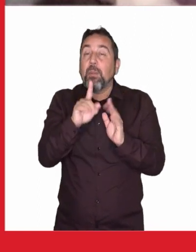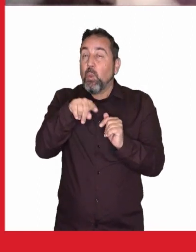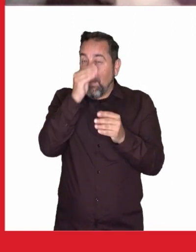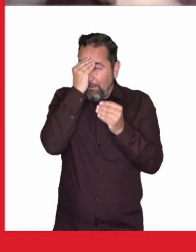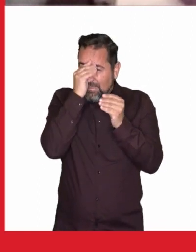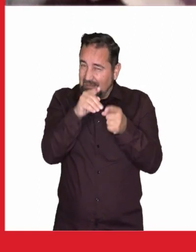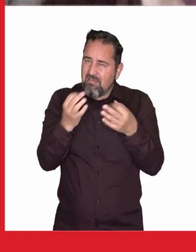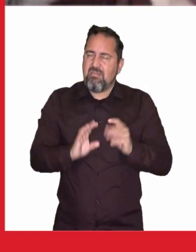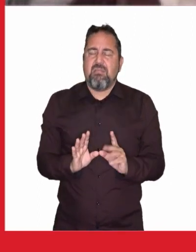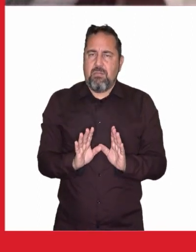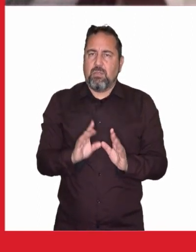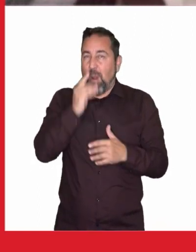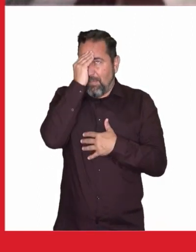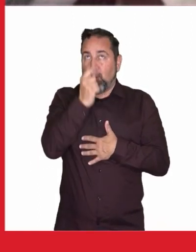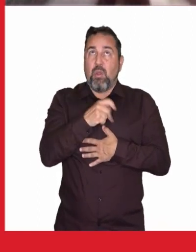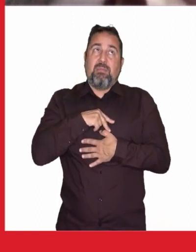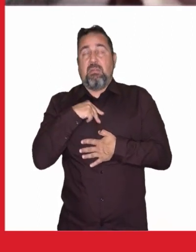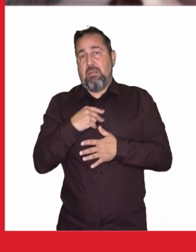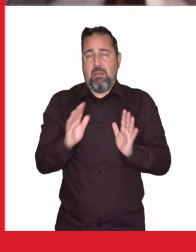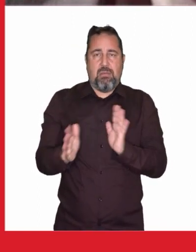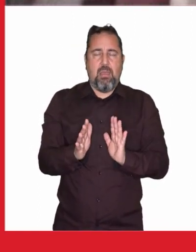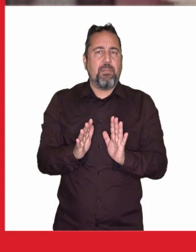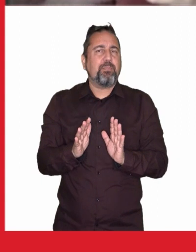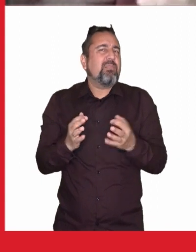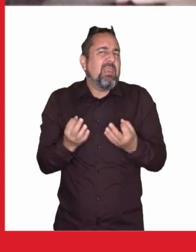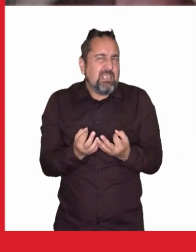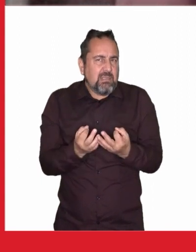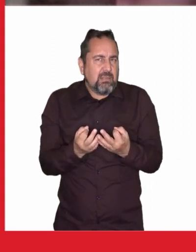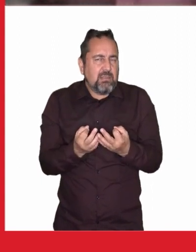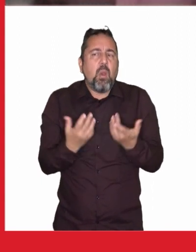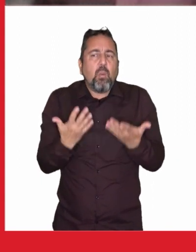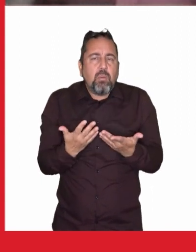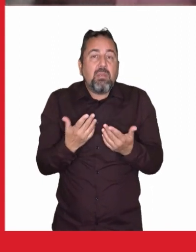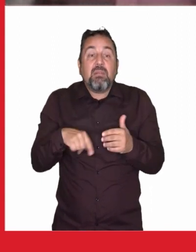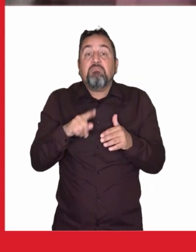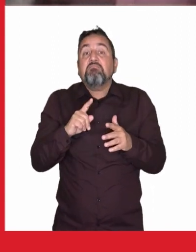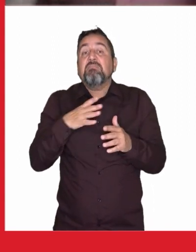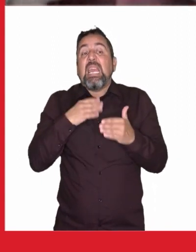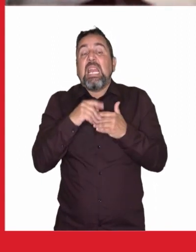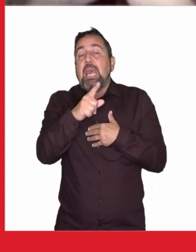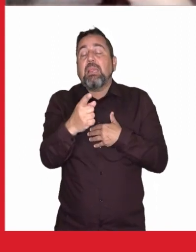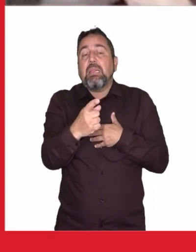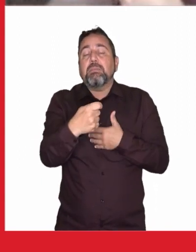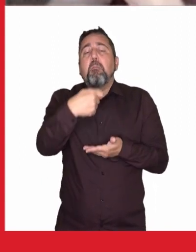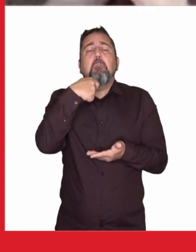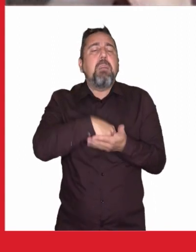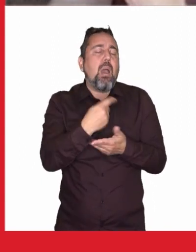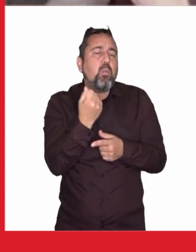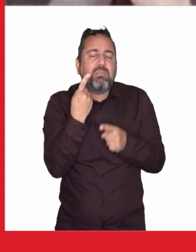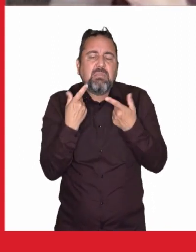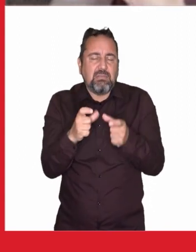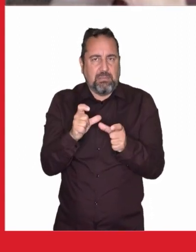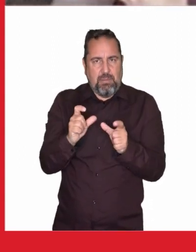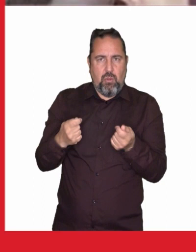poquito de ello, ¿vale? Pero lo que te tienes que preguntar, como pregunta genérica, digamos, es cuánto